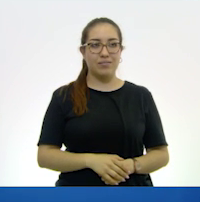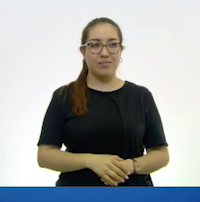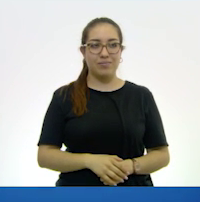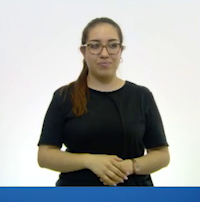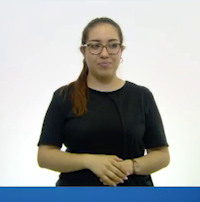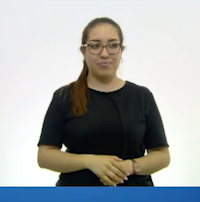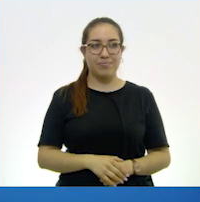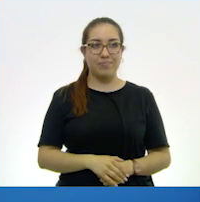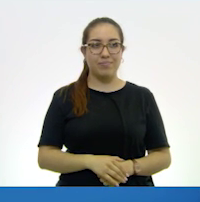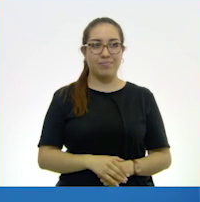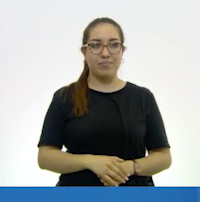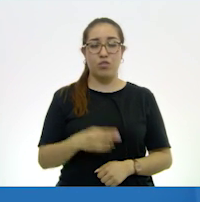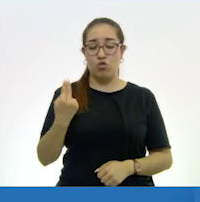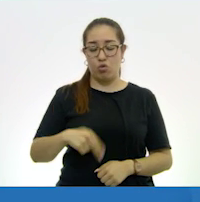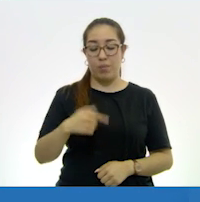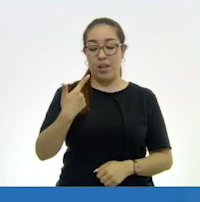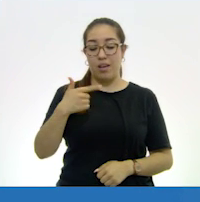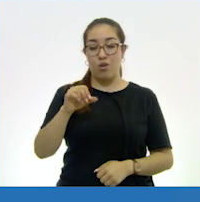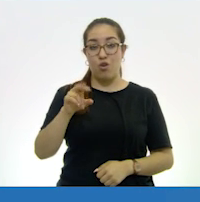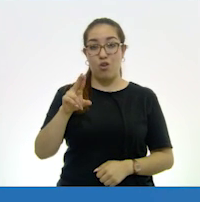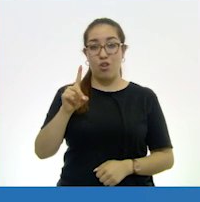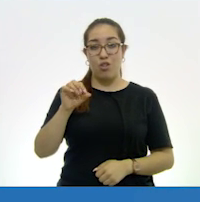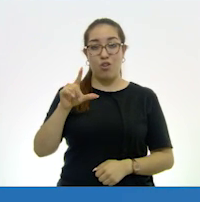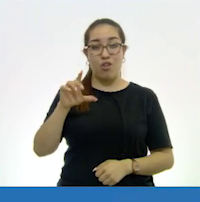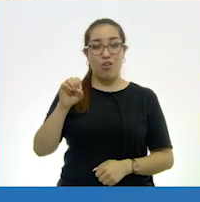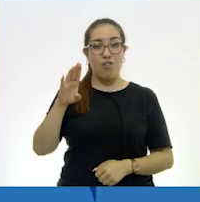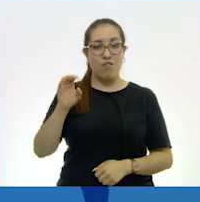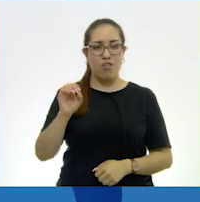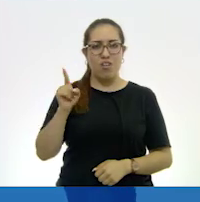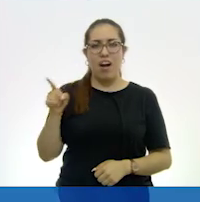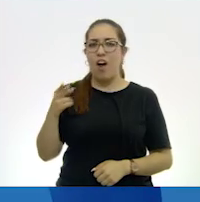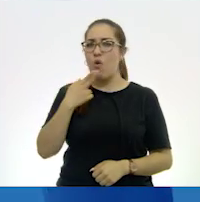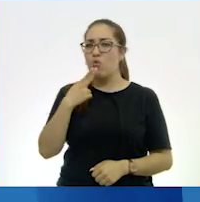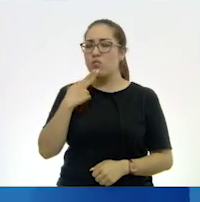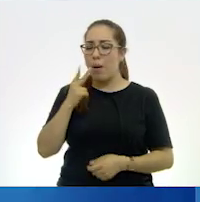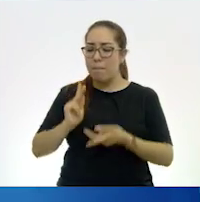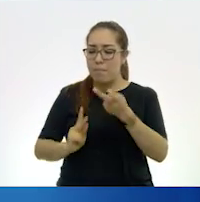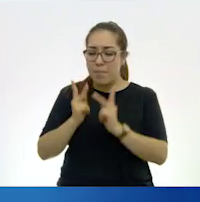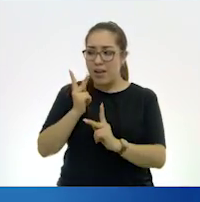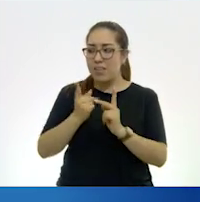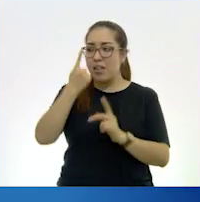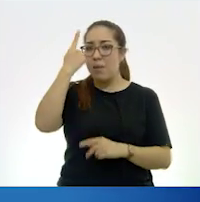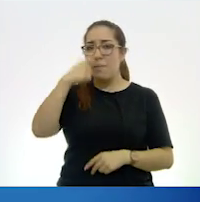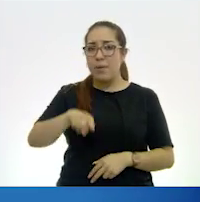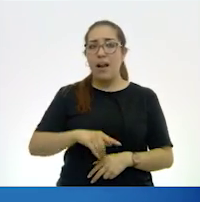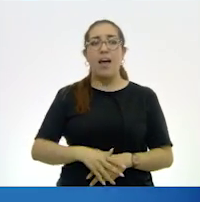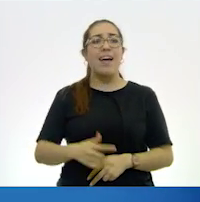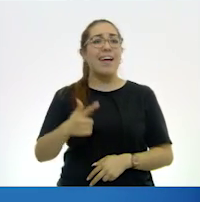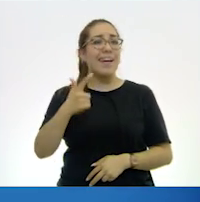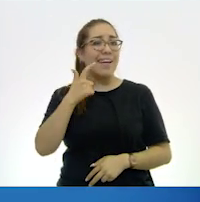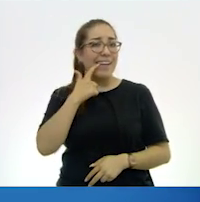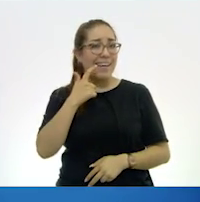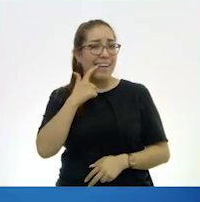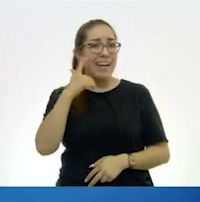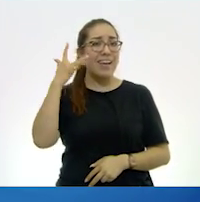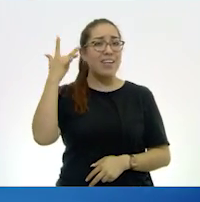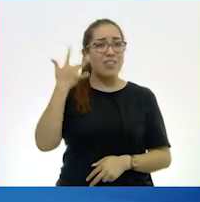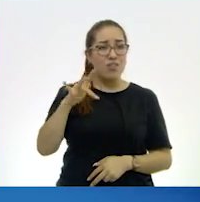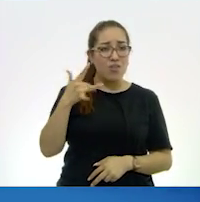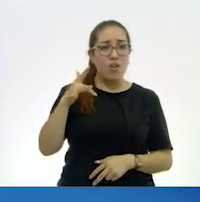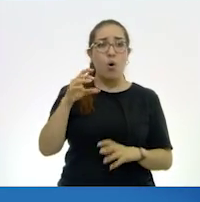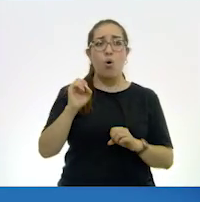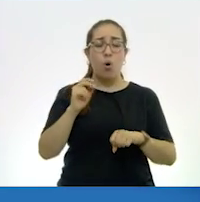hashiño, gordo lobo. Planta utilizada para tratar los dolores de muela,